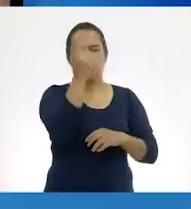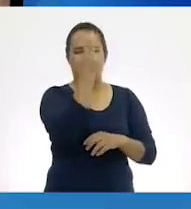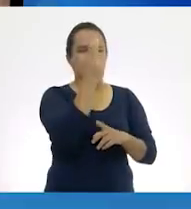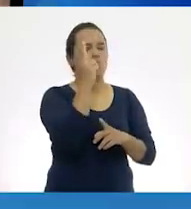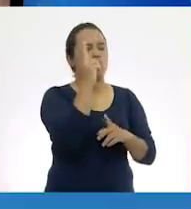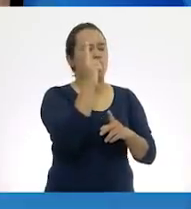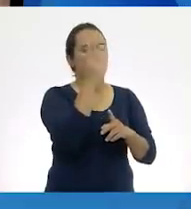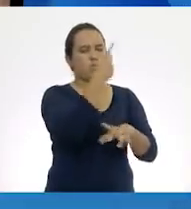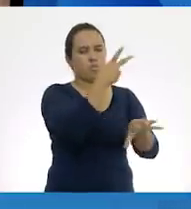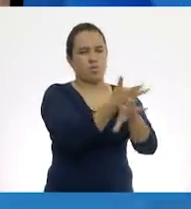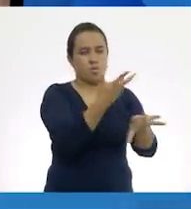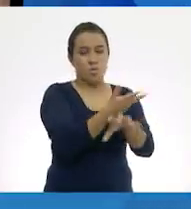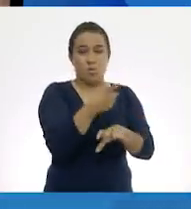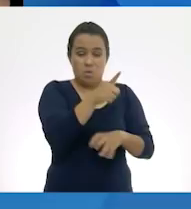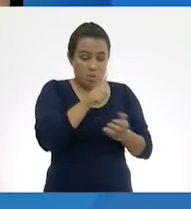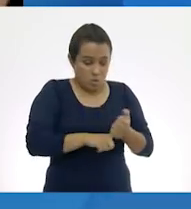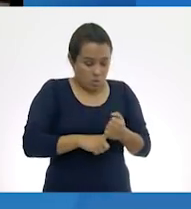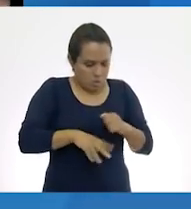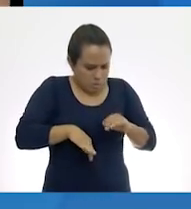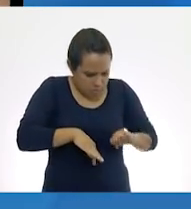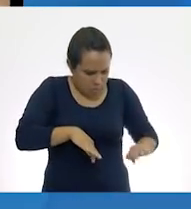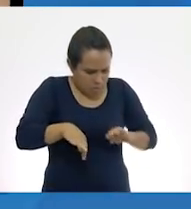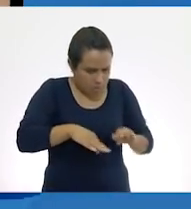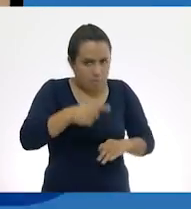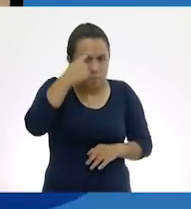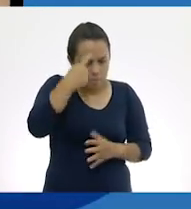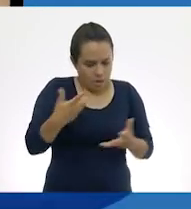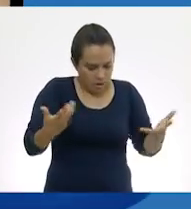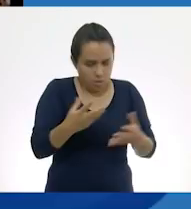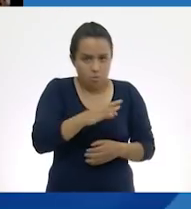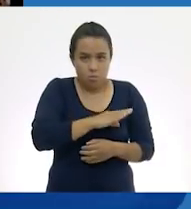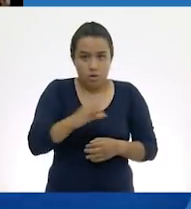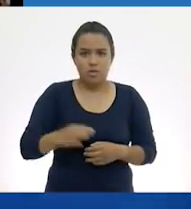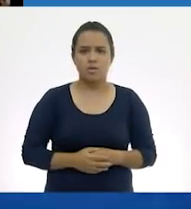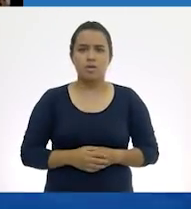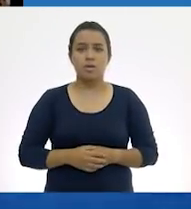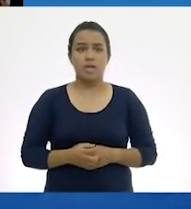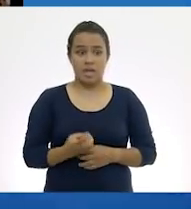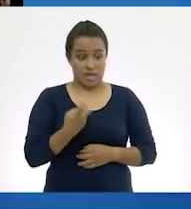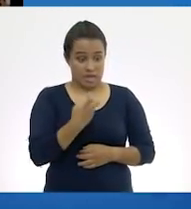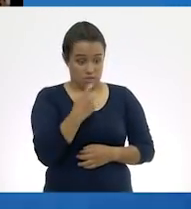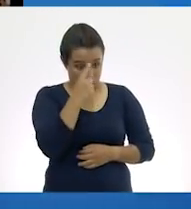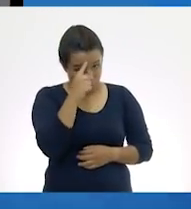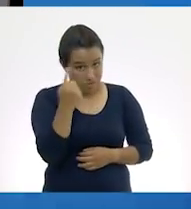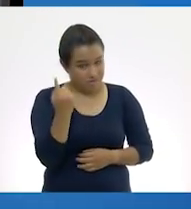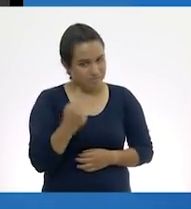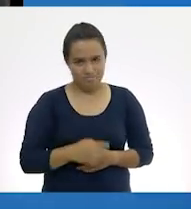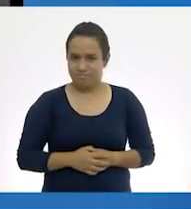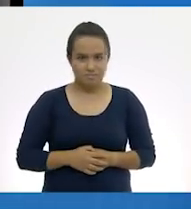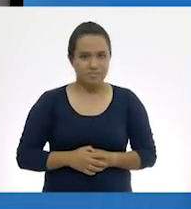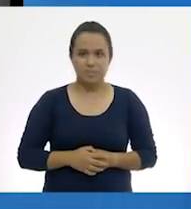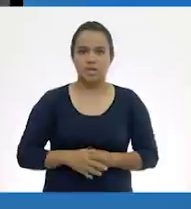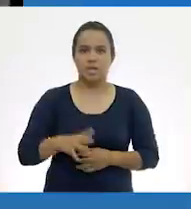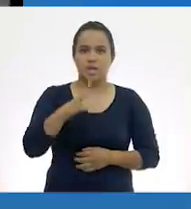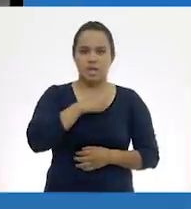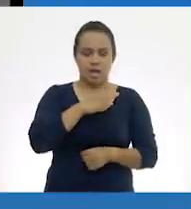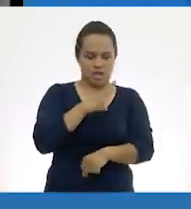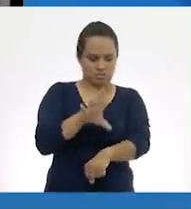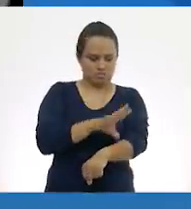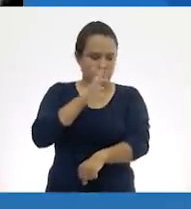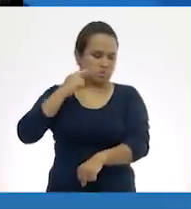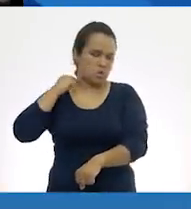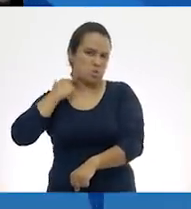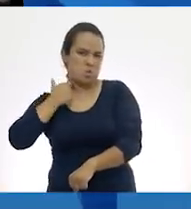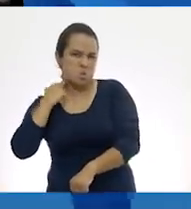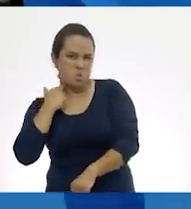Unidos, trabajan incansablemente para lograr esta hazaña. La tarea no es sencilla. Se trata de sistemas electromecánicos